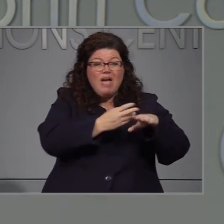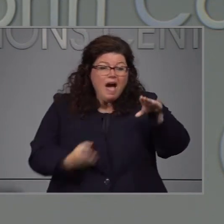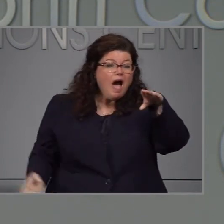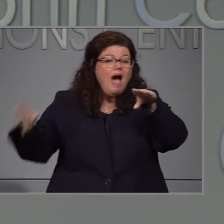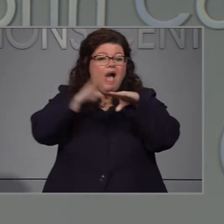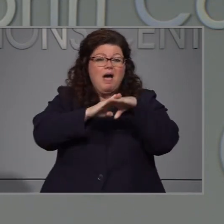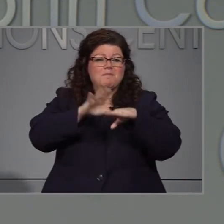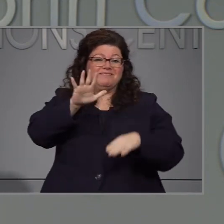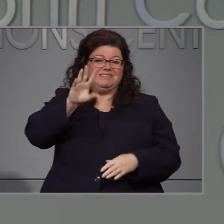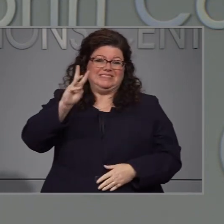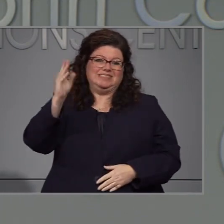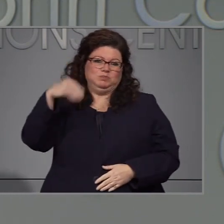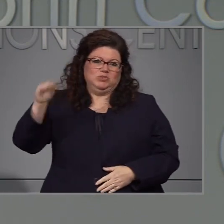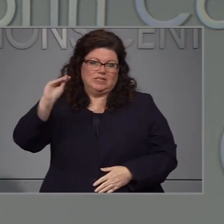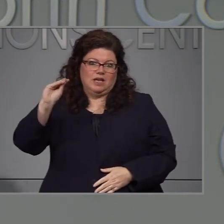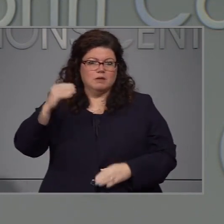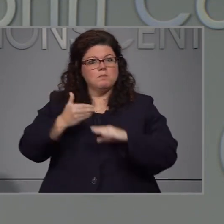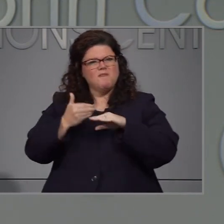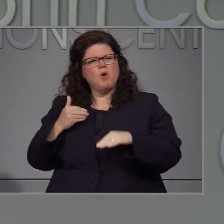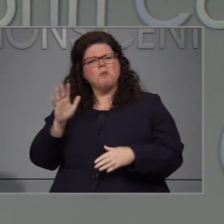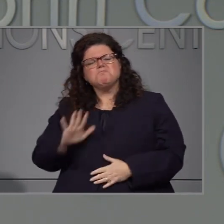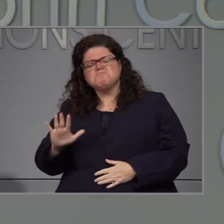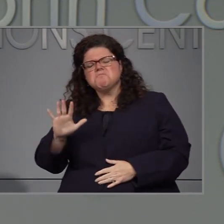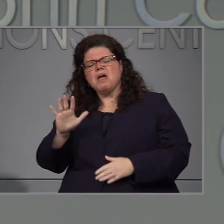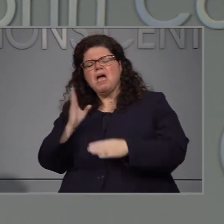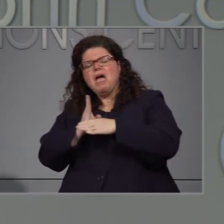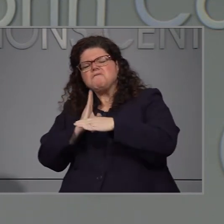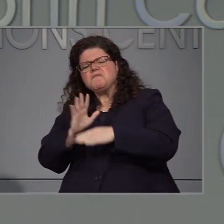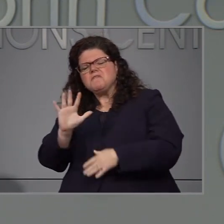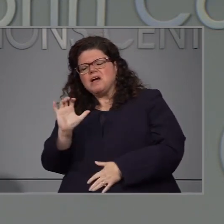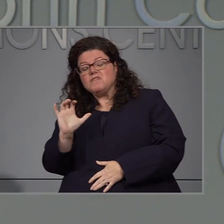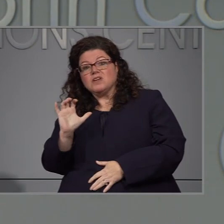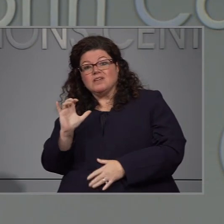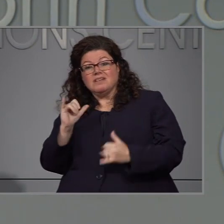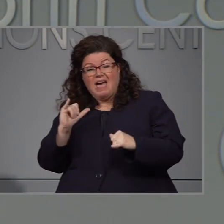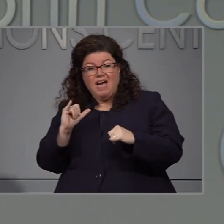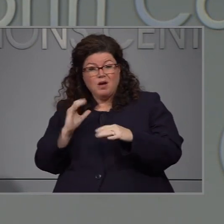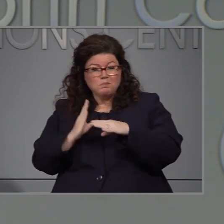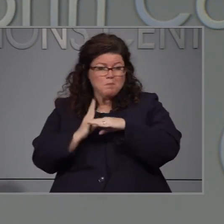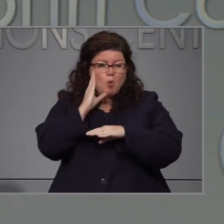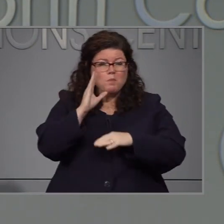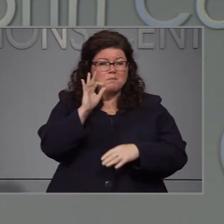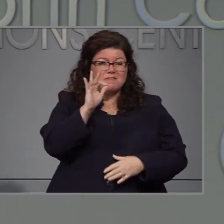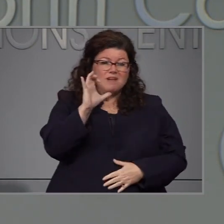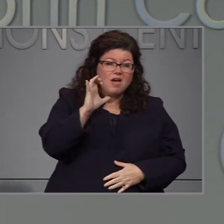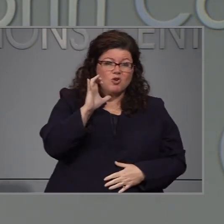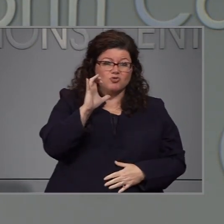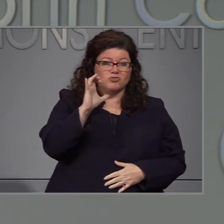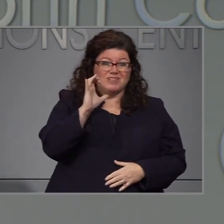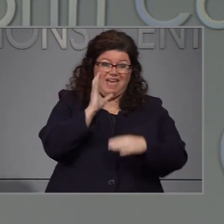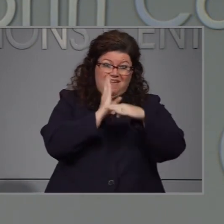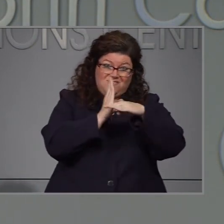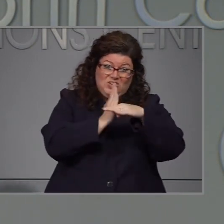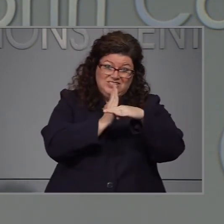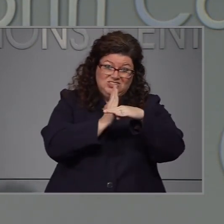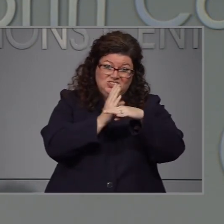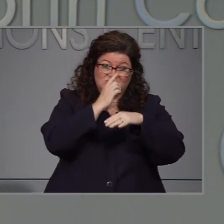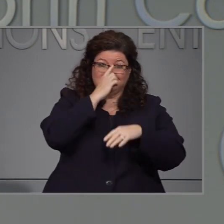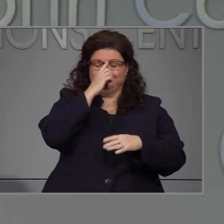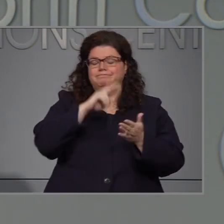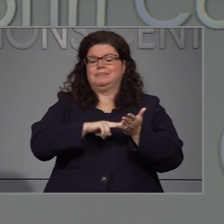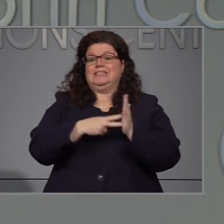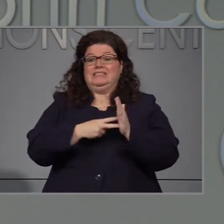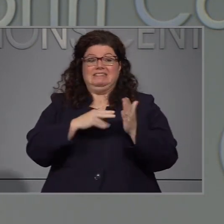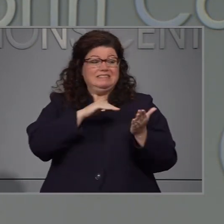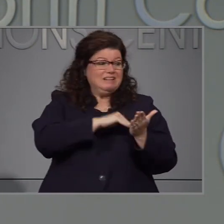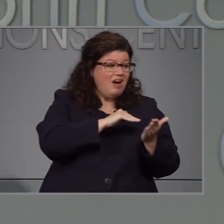aumentado 56%. Desde que estaba en 500 y pico, ahora está en más de 900 en menos de un mes. Los doctores y